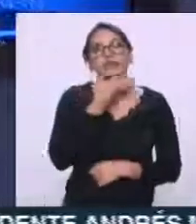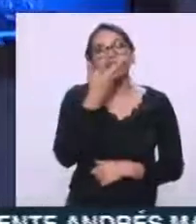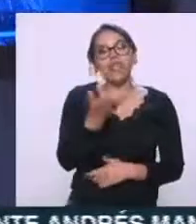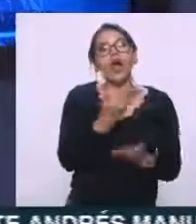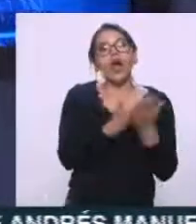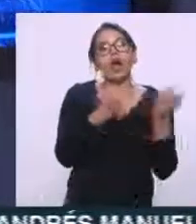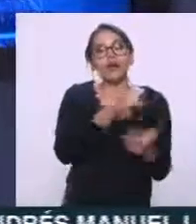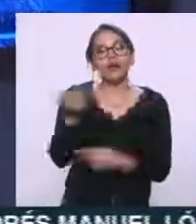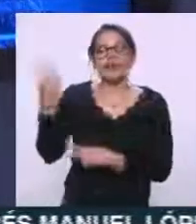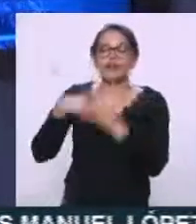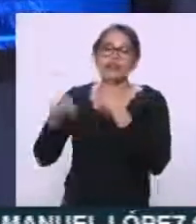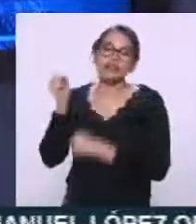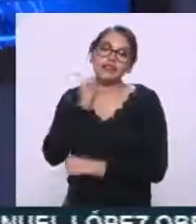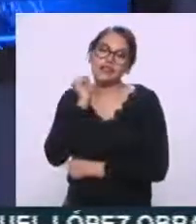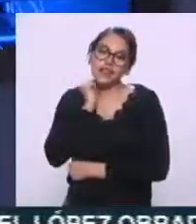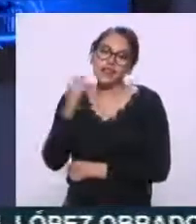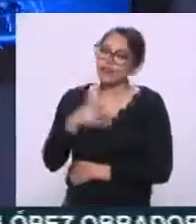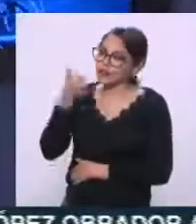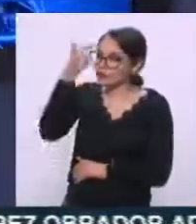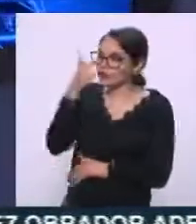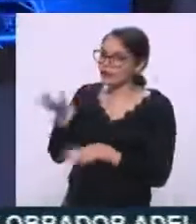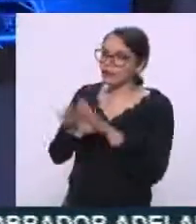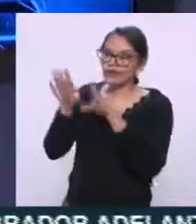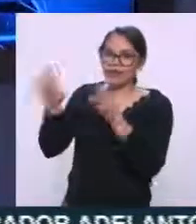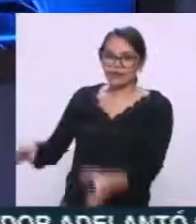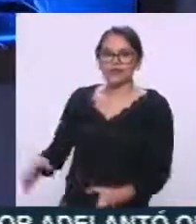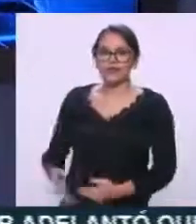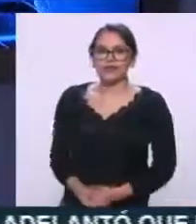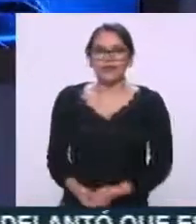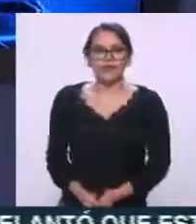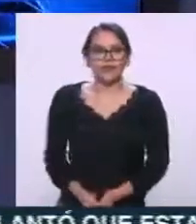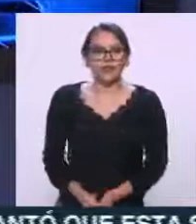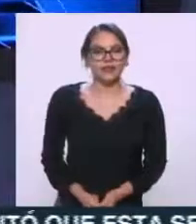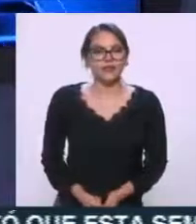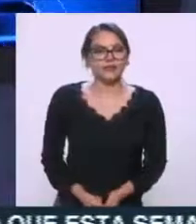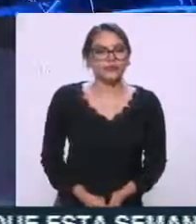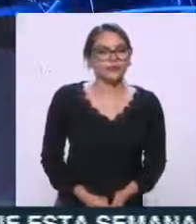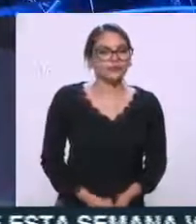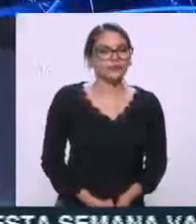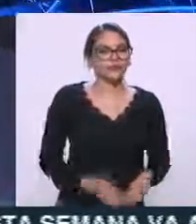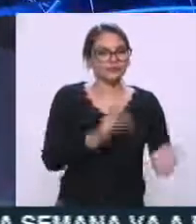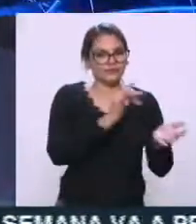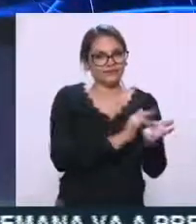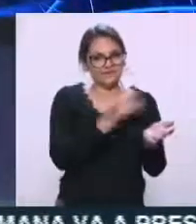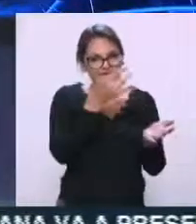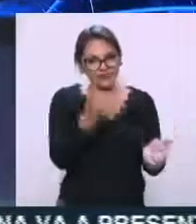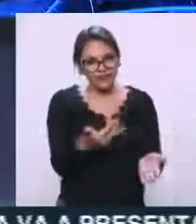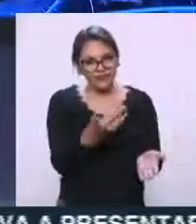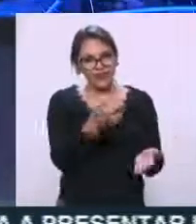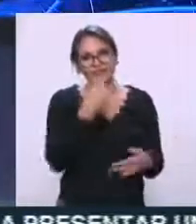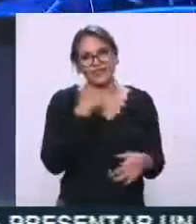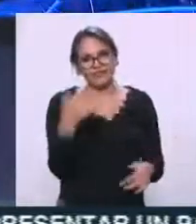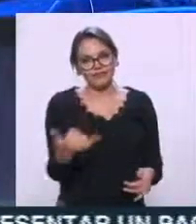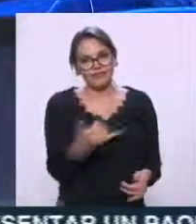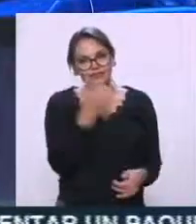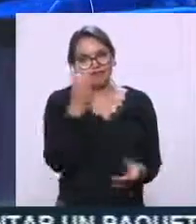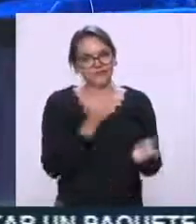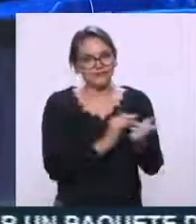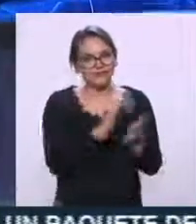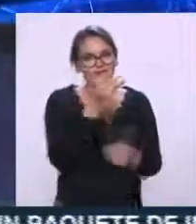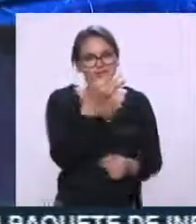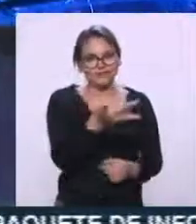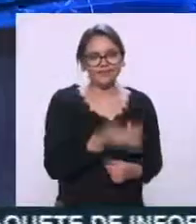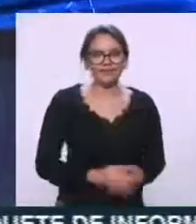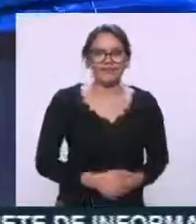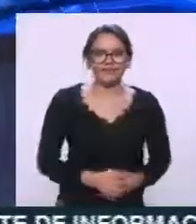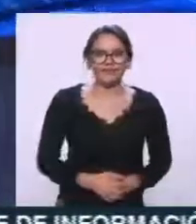Senador, muy buenas noches, qué gusto saludarlo. ¿Cómo está? Muchas gracias por la llamada, mi querido Juan Alberto, qué gusto